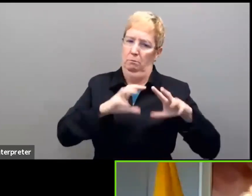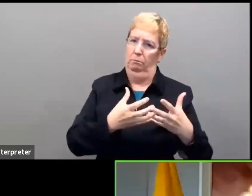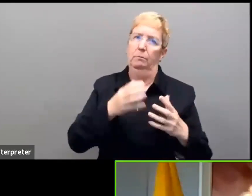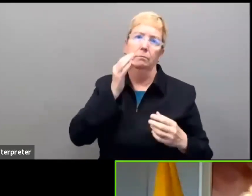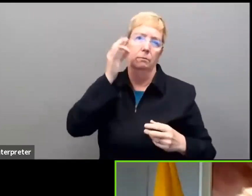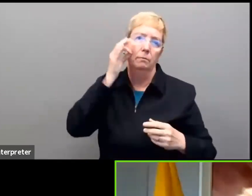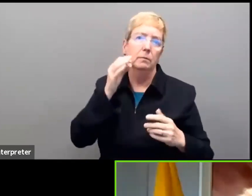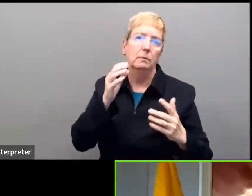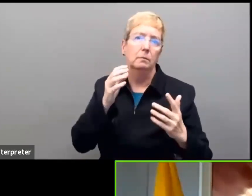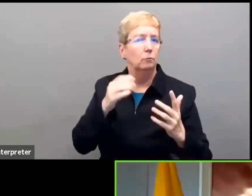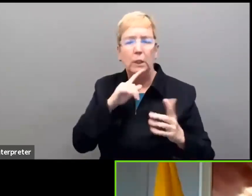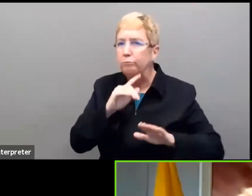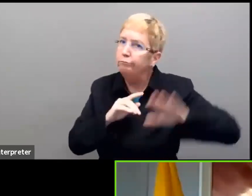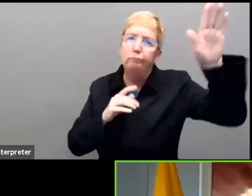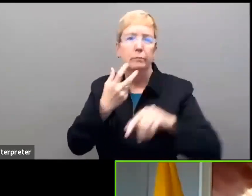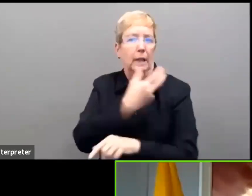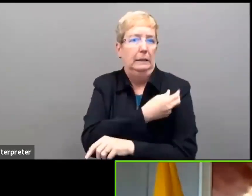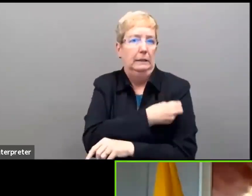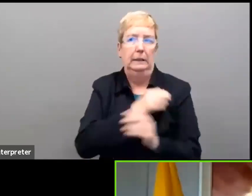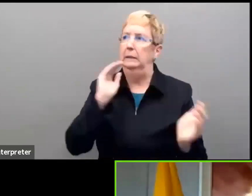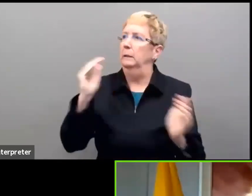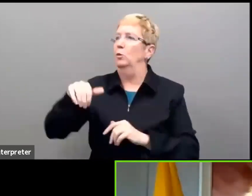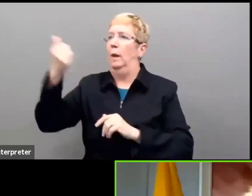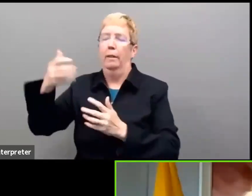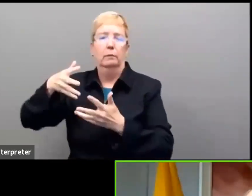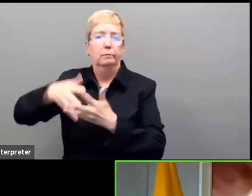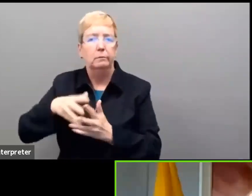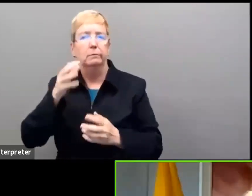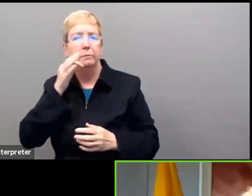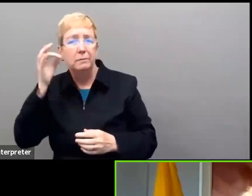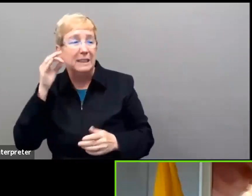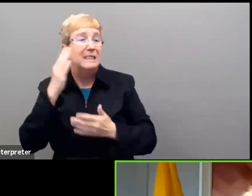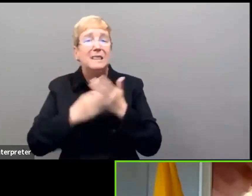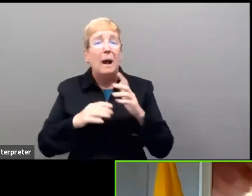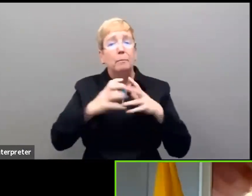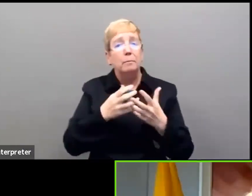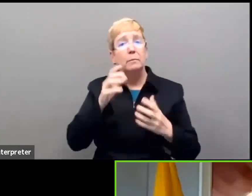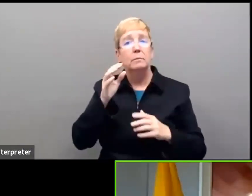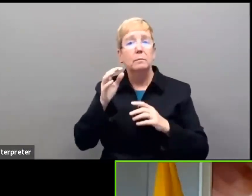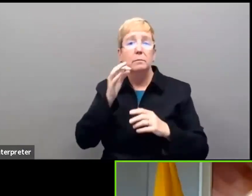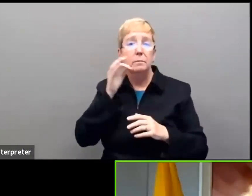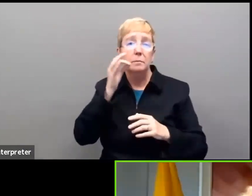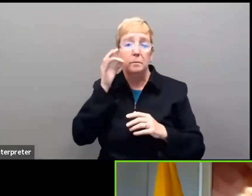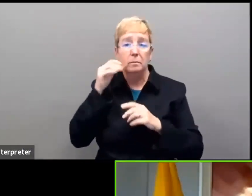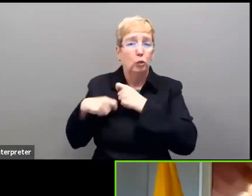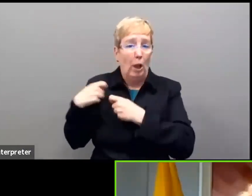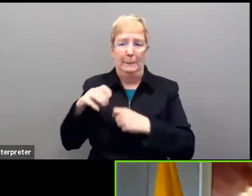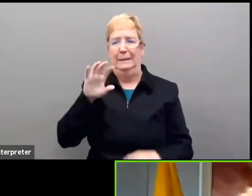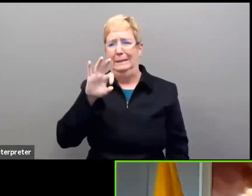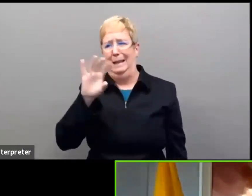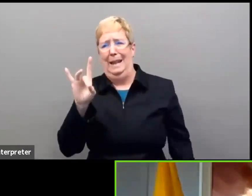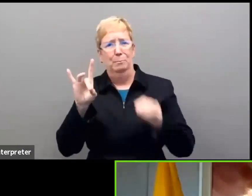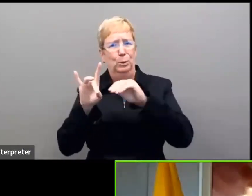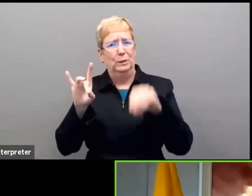exigir y de hacer valer este decreto. Cualquiera de esas celebraciones, cualquiera de